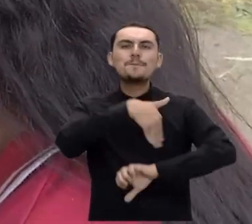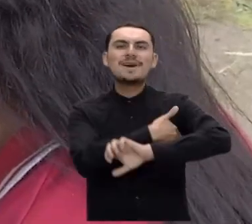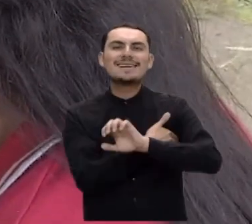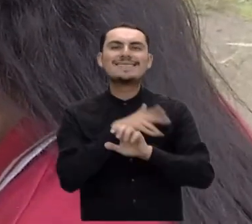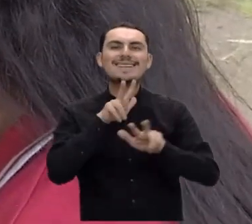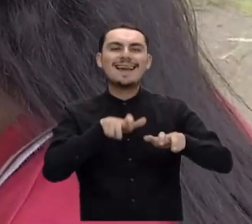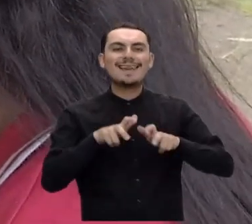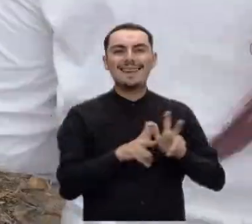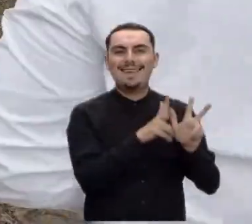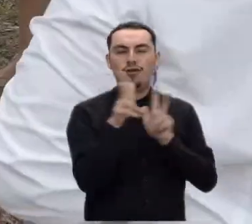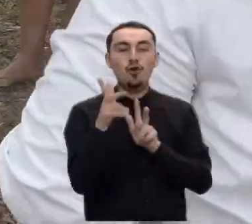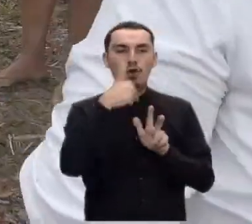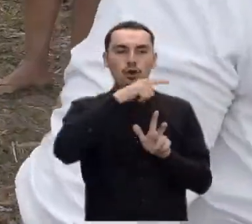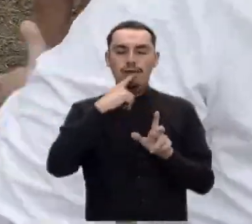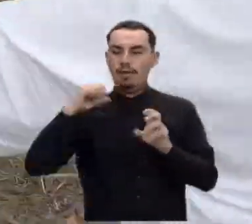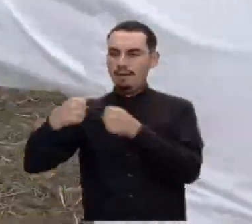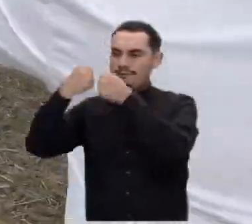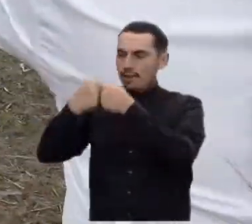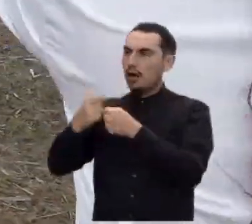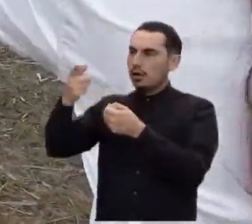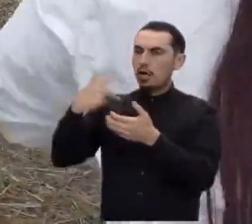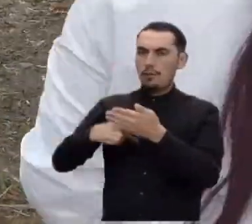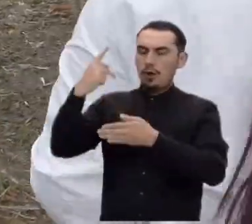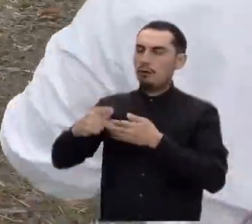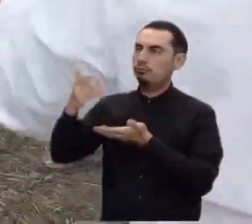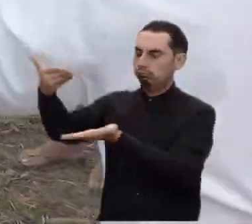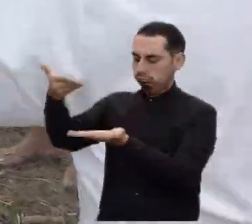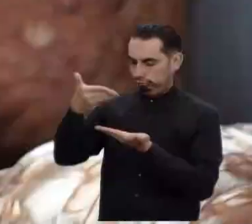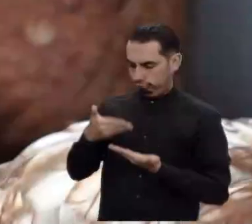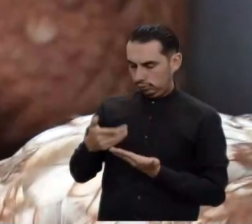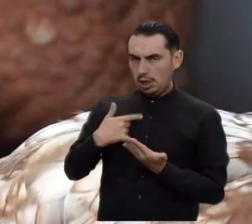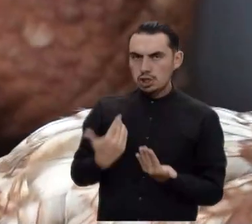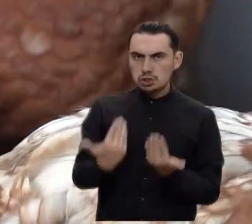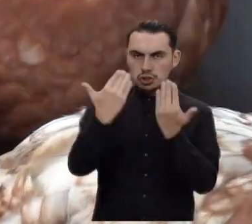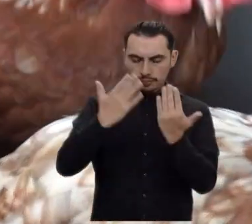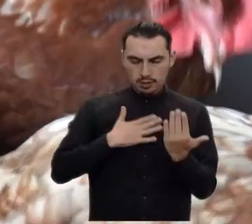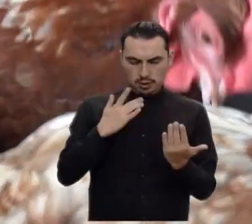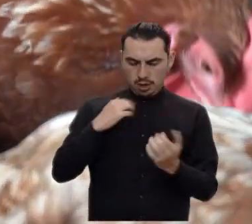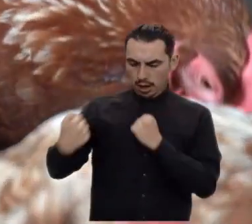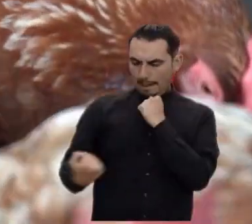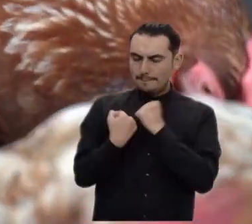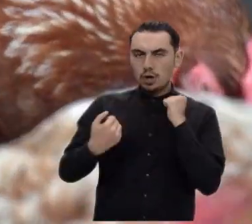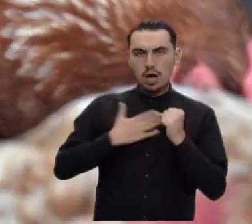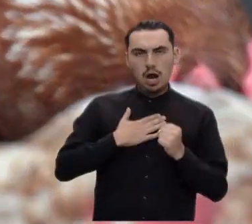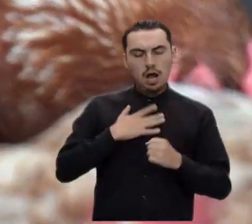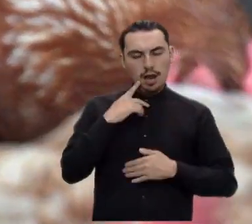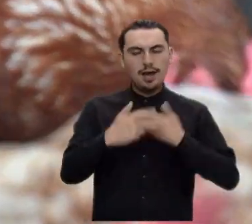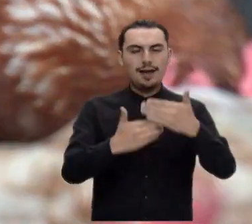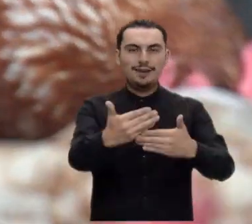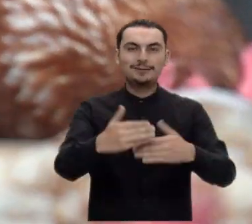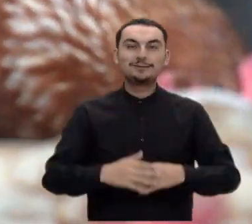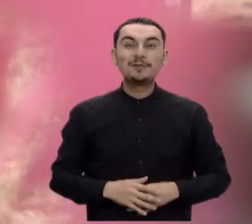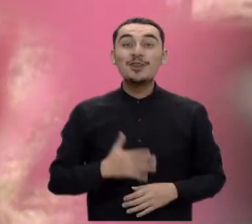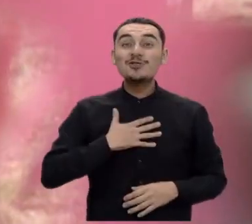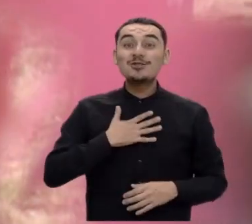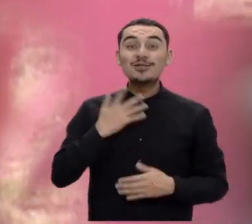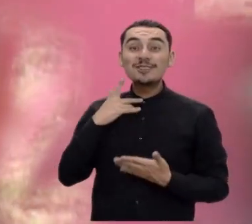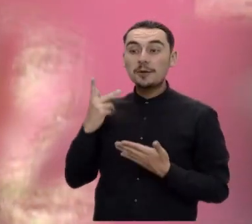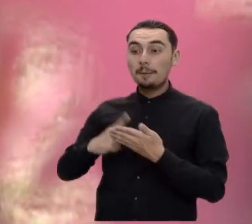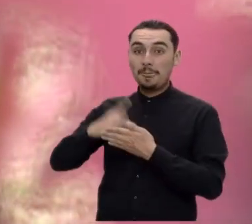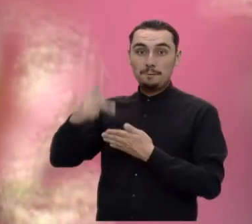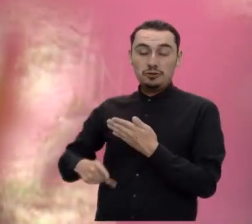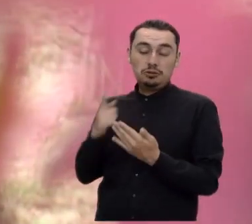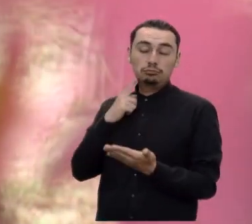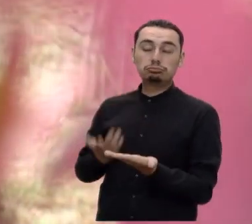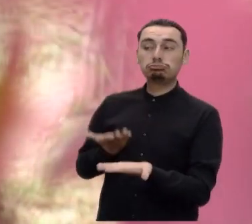Ministerio de Agricultura. Entonces, esos proyectos llegaron aquí a Castilla para apoyar a las personas. Nosotros presentamos el